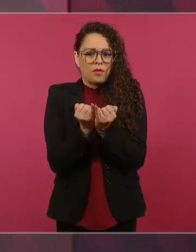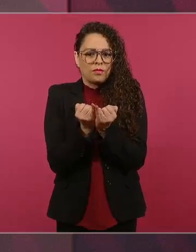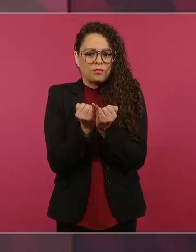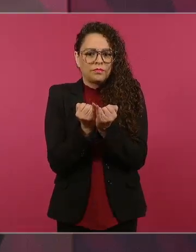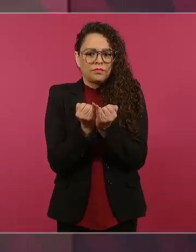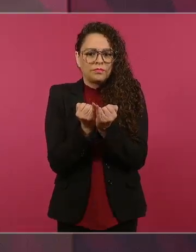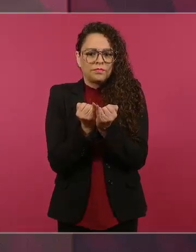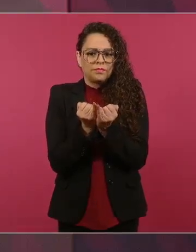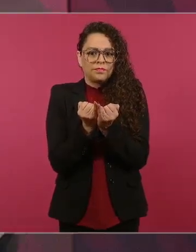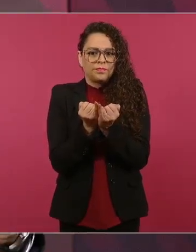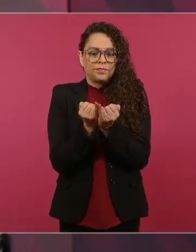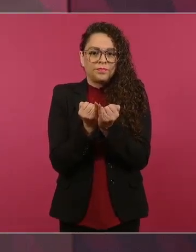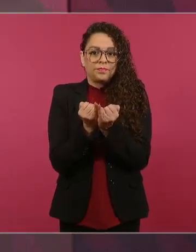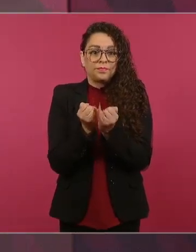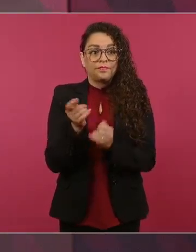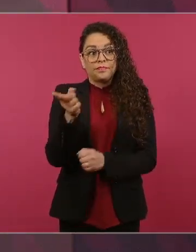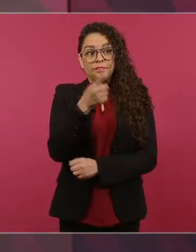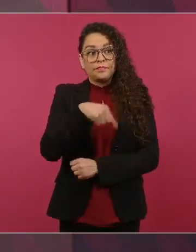confrontarnos